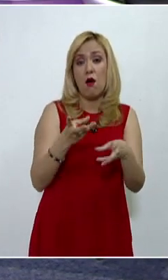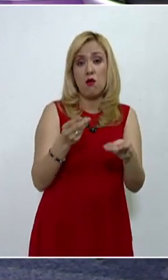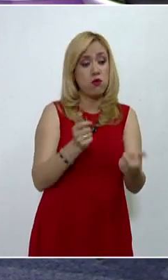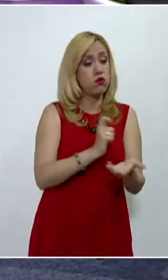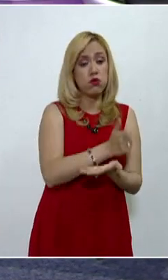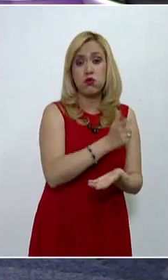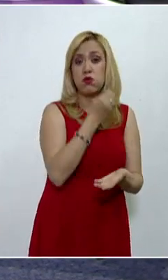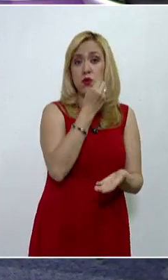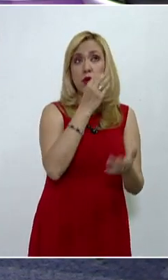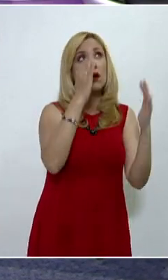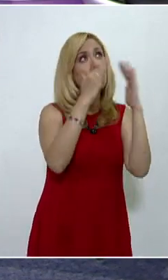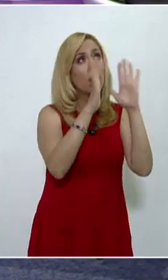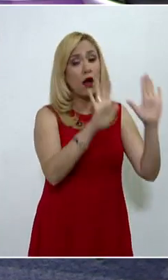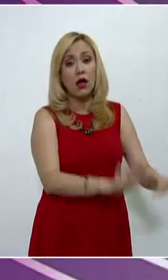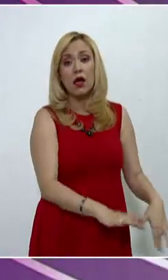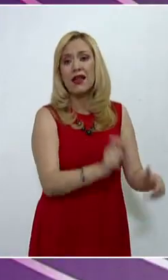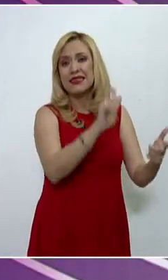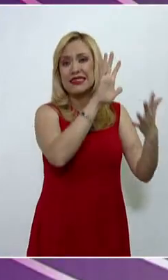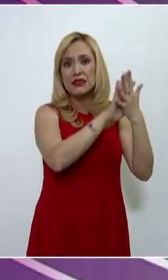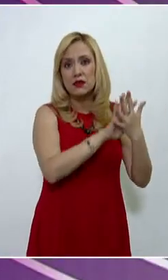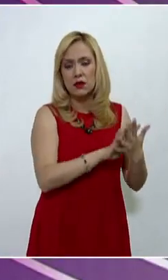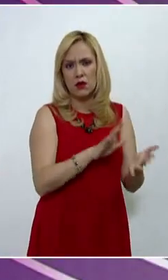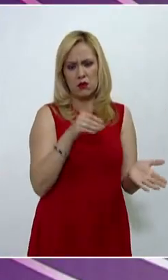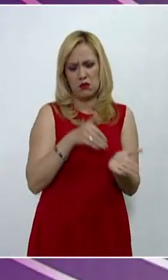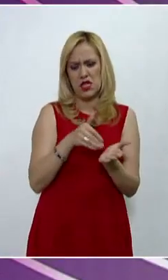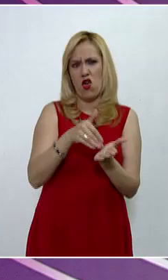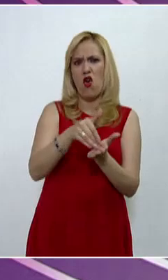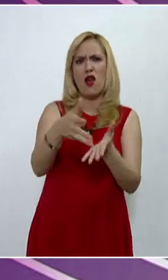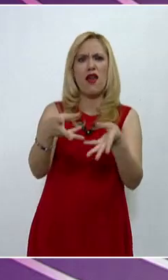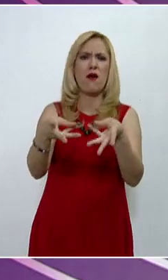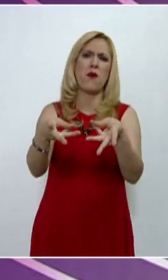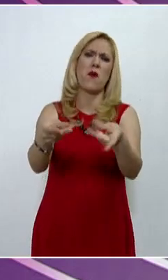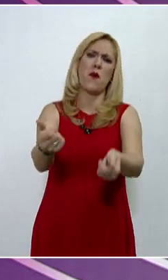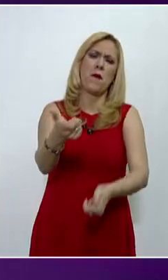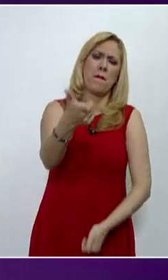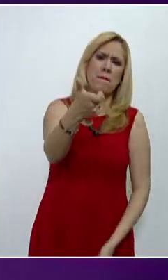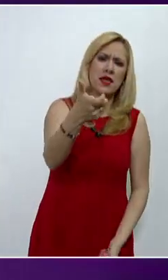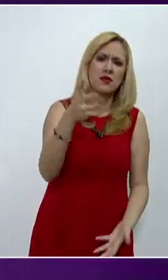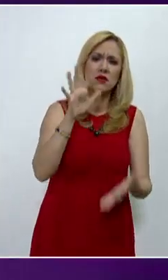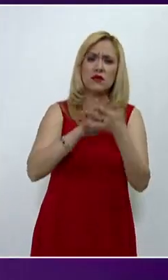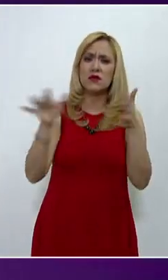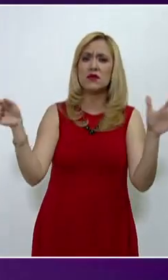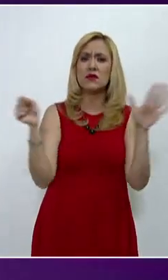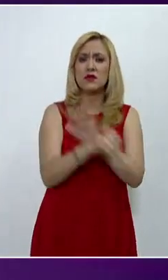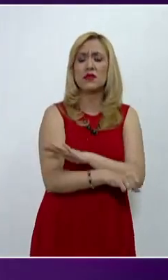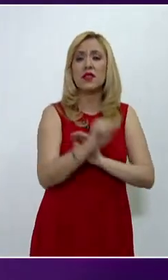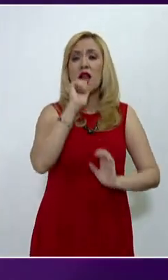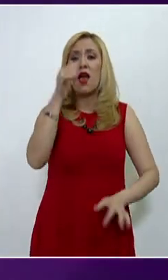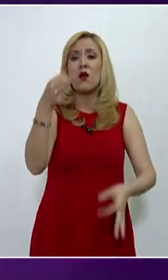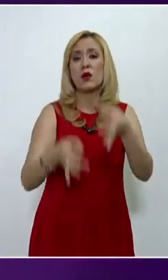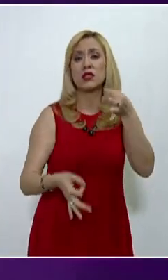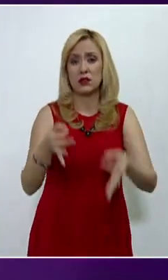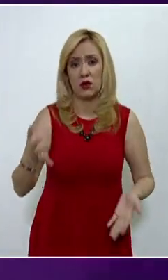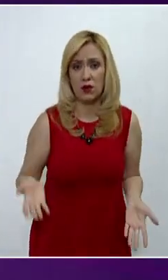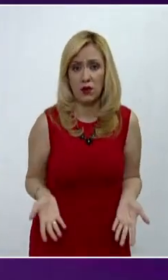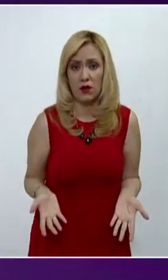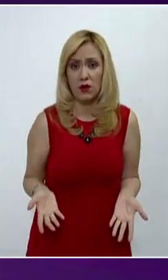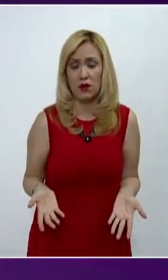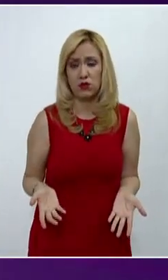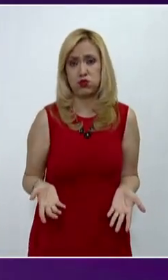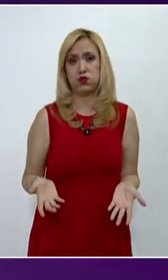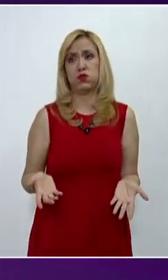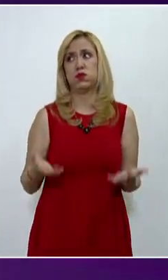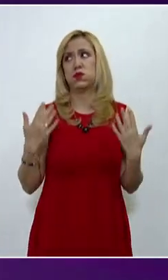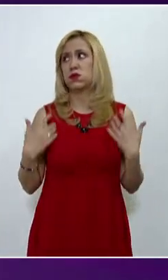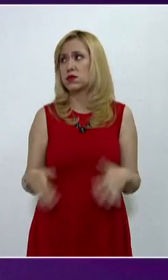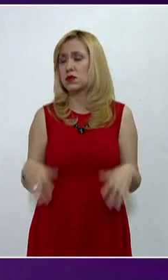oficiosa, lo que se traduce en miles de millones de pesos anuales de personas que están en prisión sin un juicio, ¿no? Eso es el 30% de las